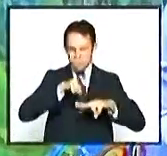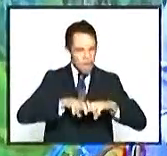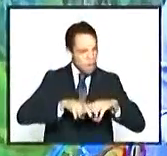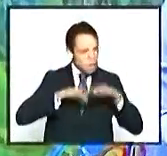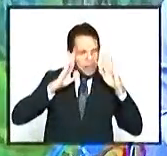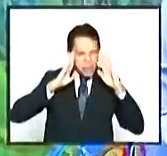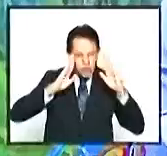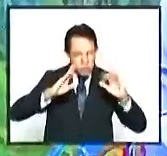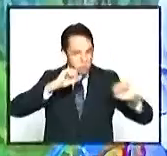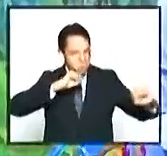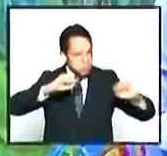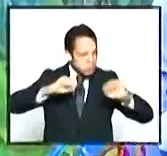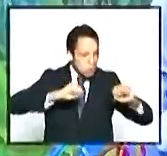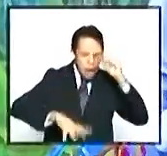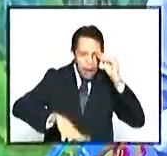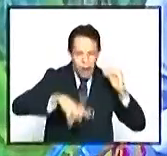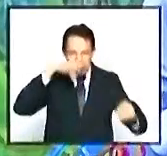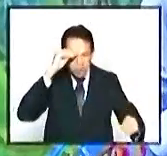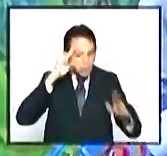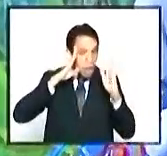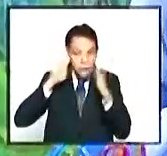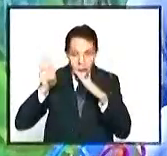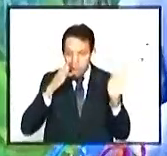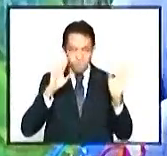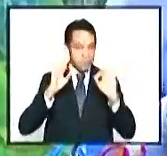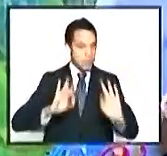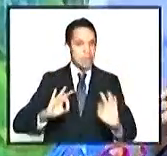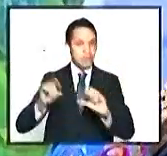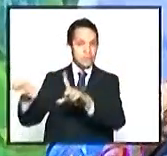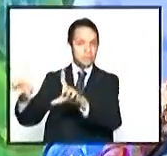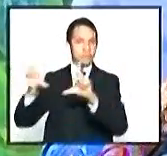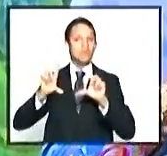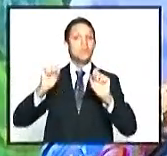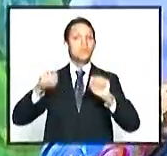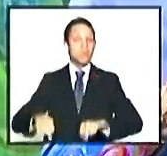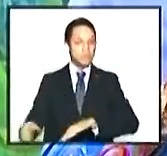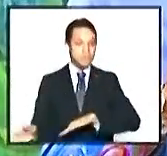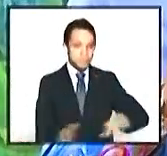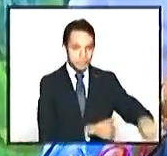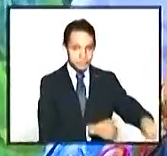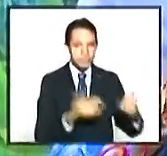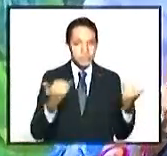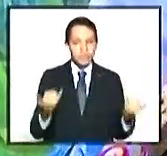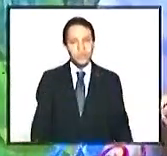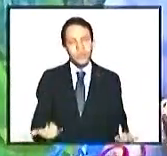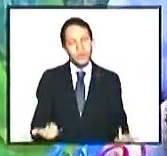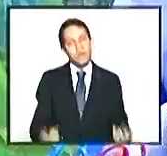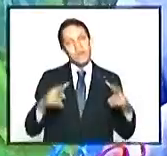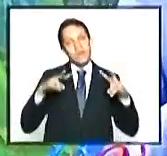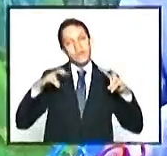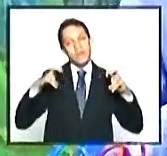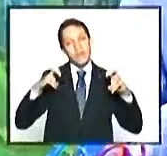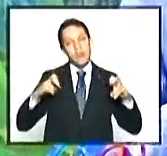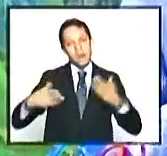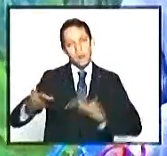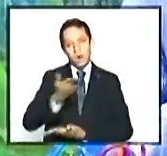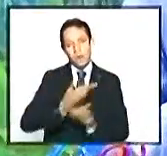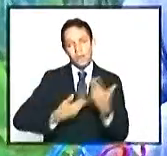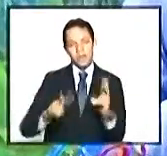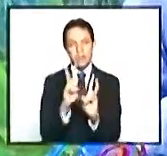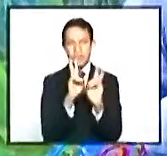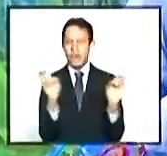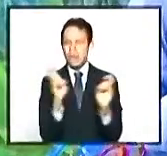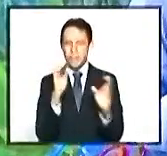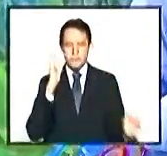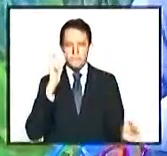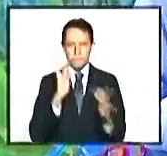ojalá podamos compartir este evento con todos ustedes. Hoy estaremos con todos ustedes desarrollando